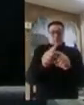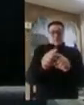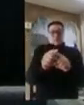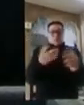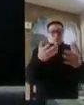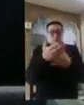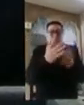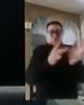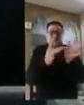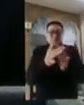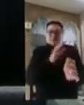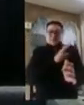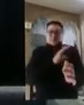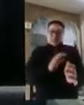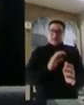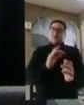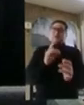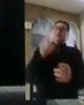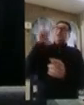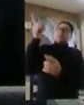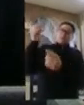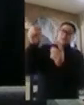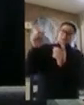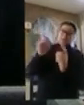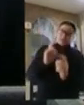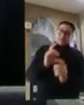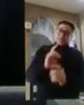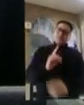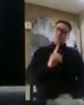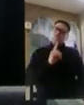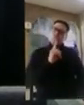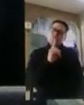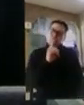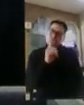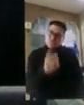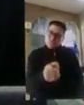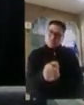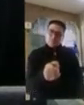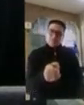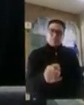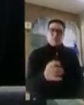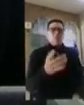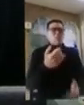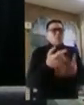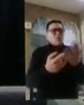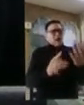la verdad. ¿Cuál es la verdad? La verdad es el mismo.